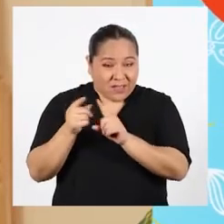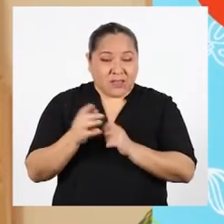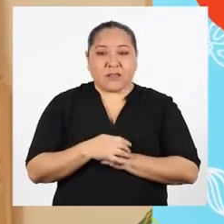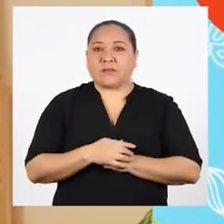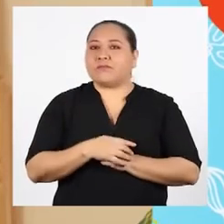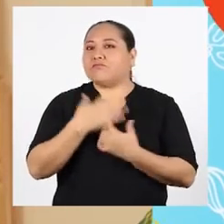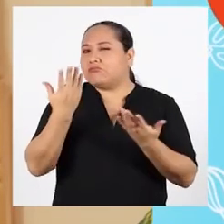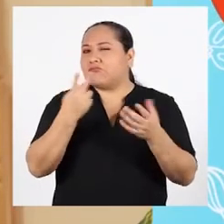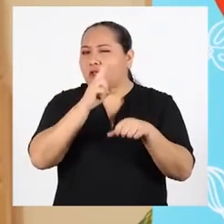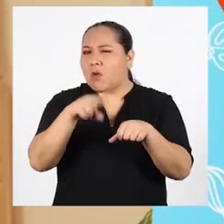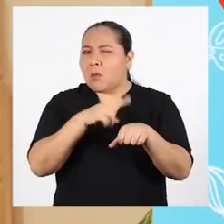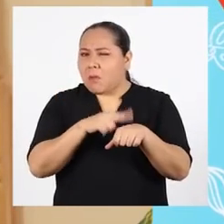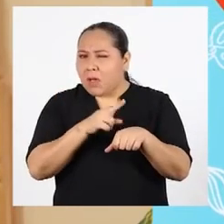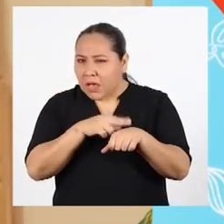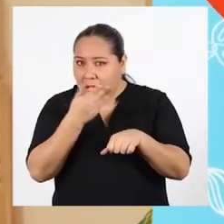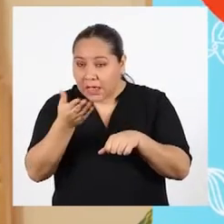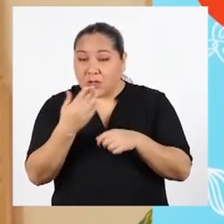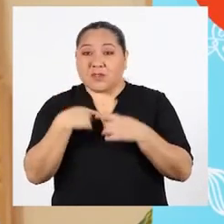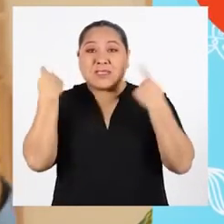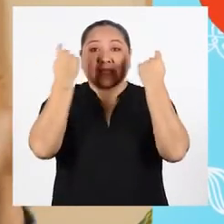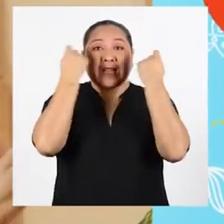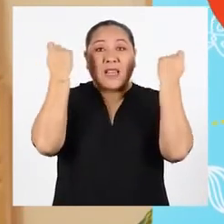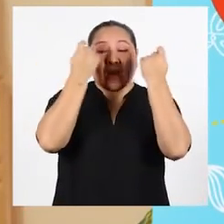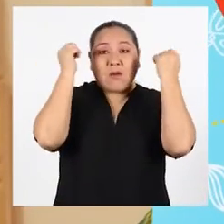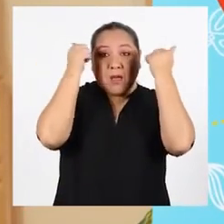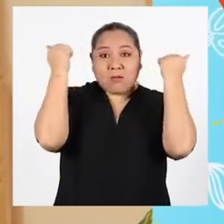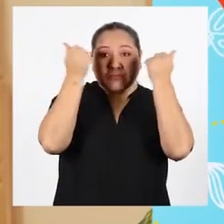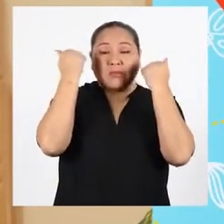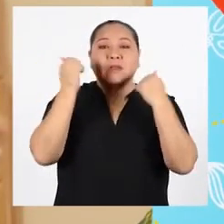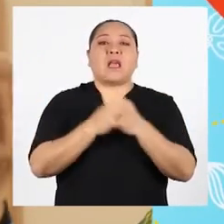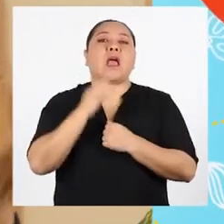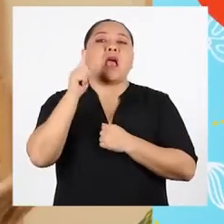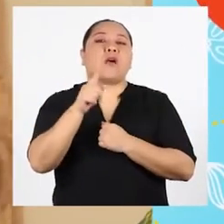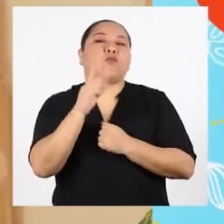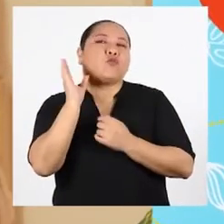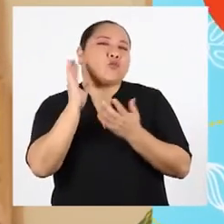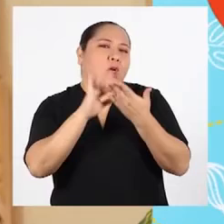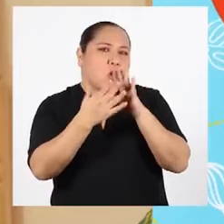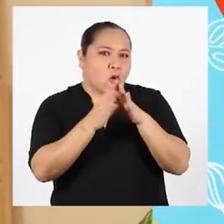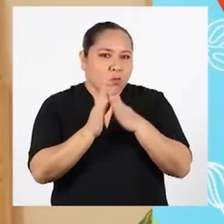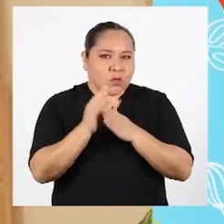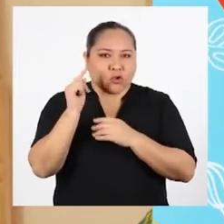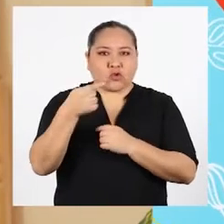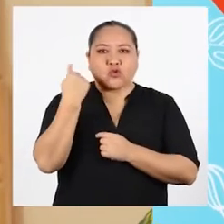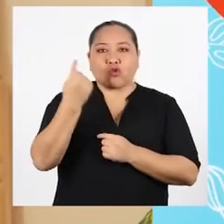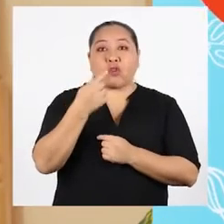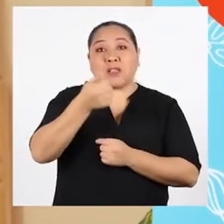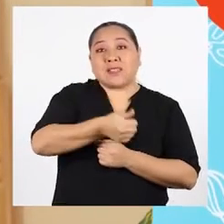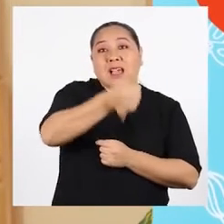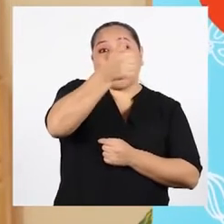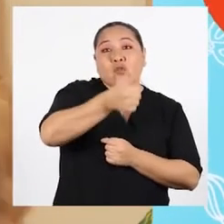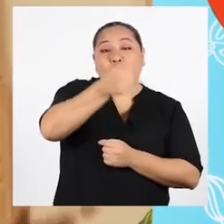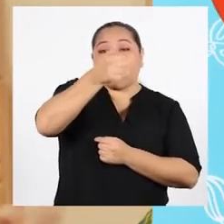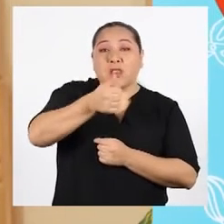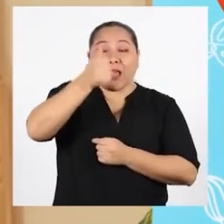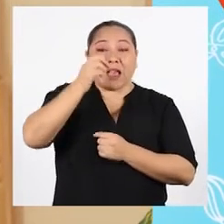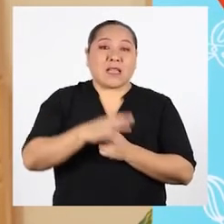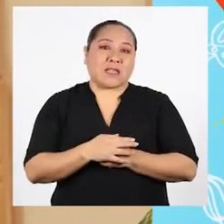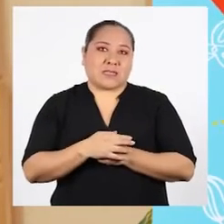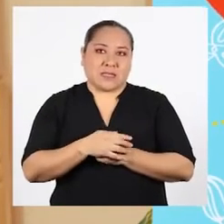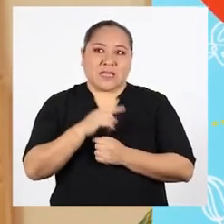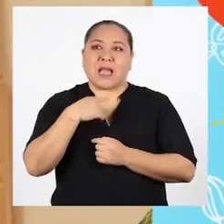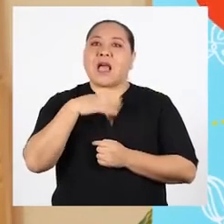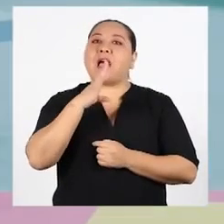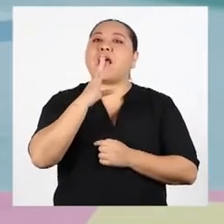etc. Normalmente, cuando se celebra un aniversario de algo en alguna comunidad, son las autoridades las encargadas de